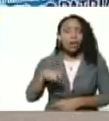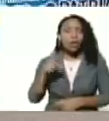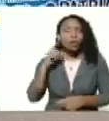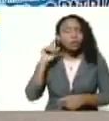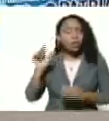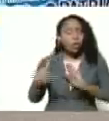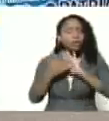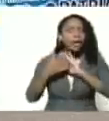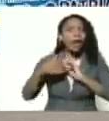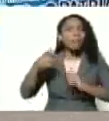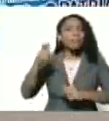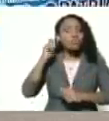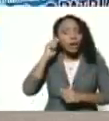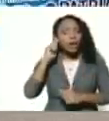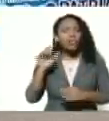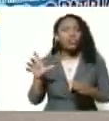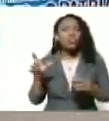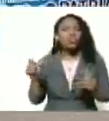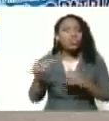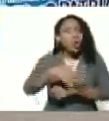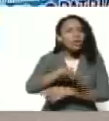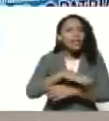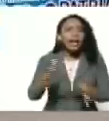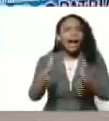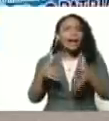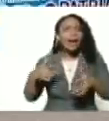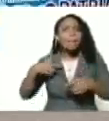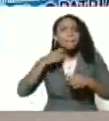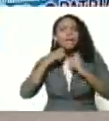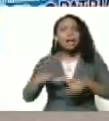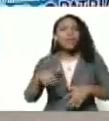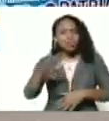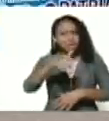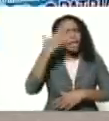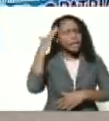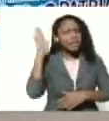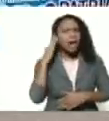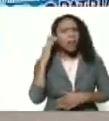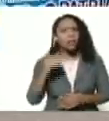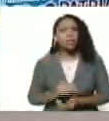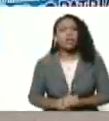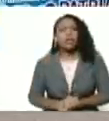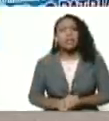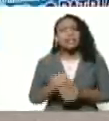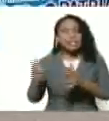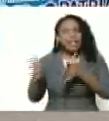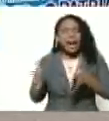contra el maltrato, ¿dónde se gana o se pierde? Ustedes saben, se gana o se pierde en el